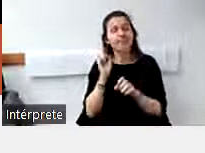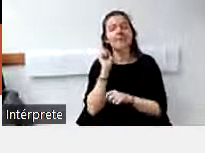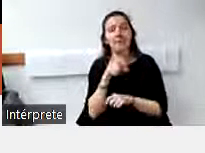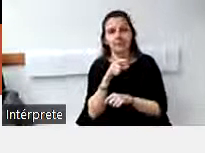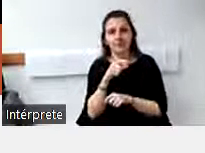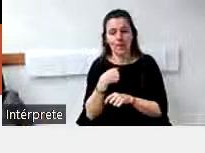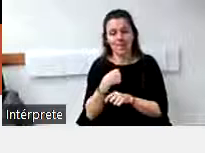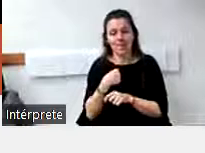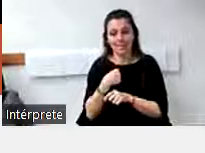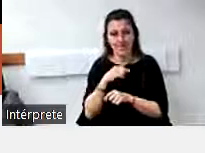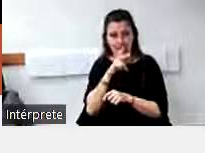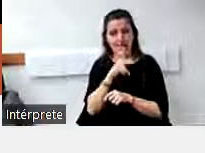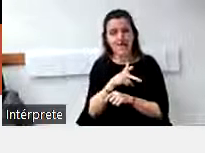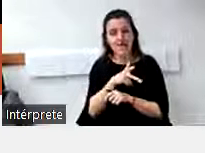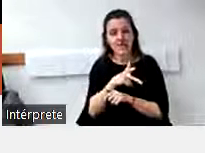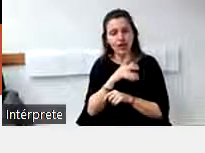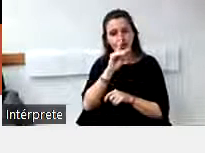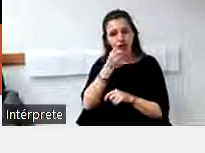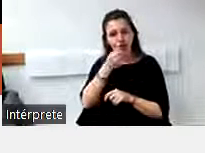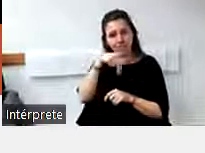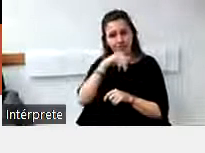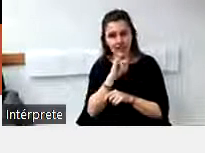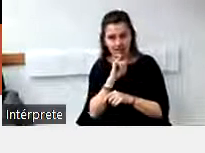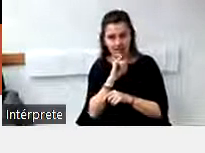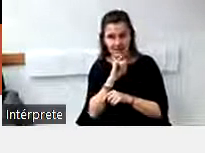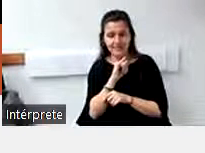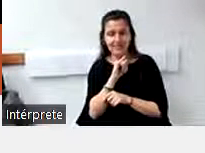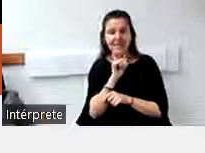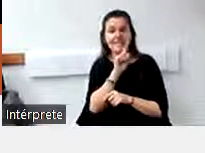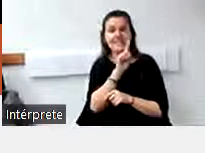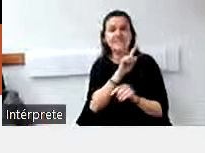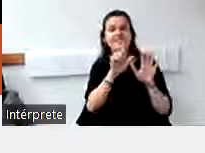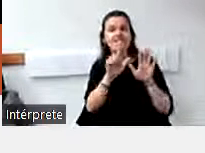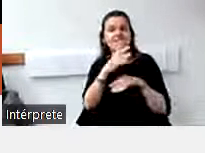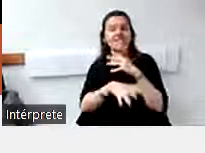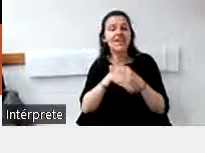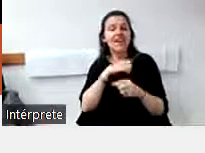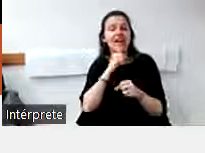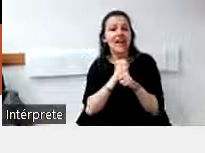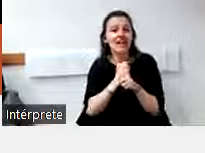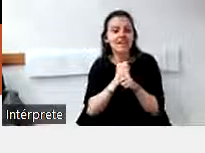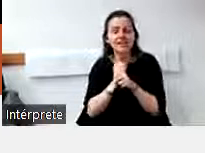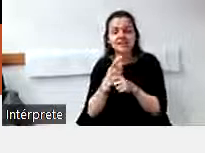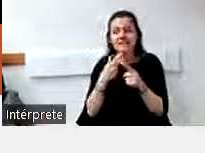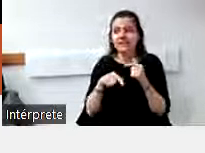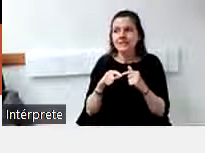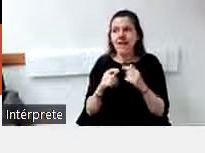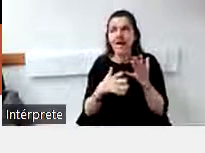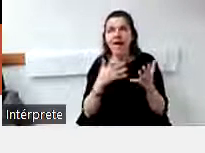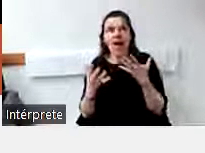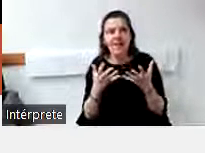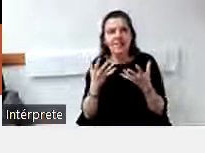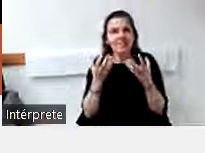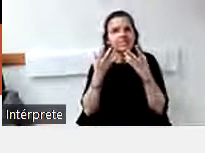parálisis cerebral profunda, y él tiene su pudor. Busca a veces cómo puede tocarse, y con